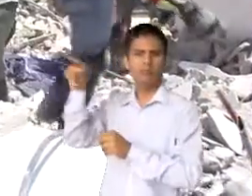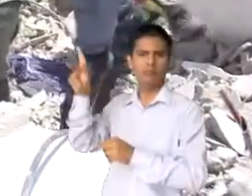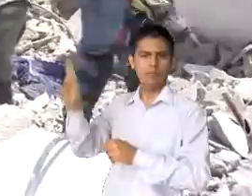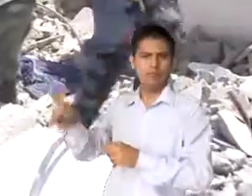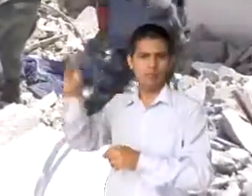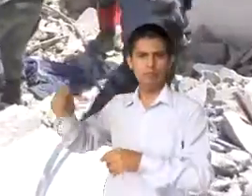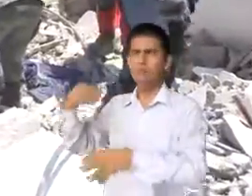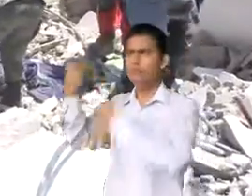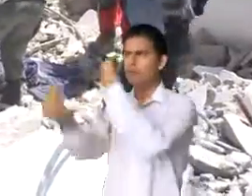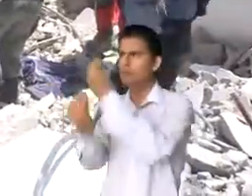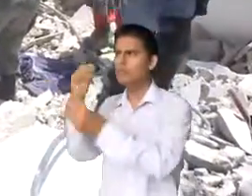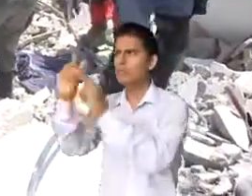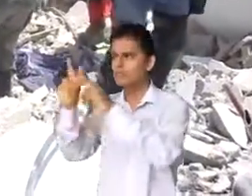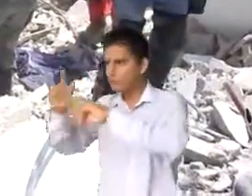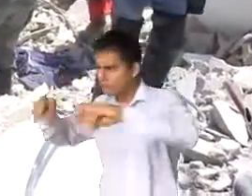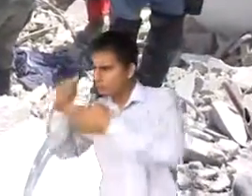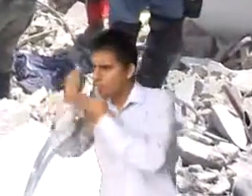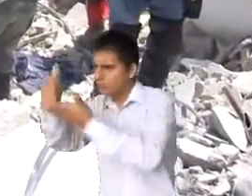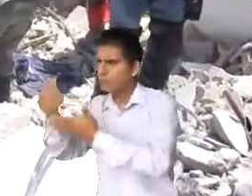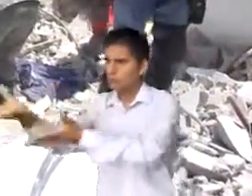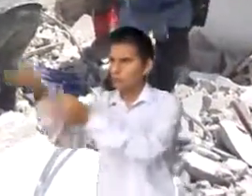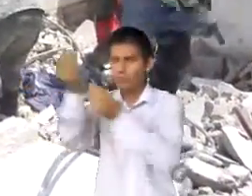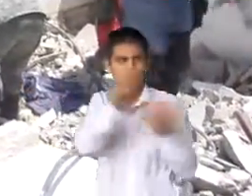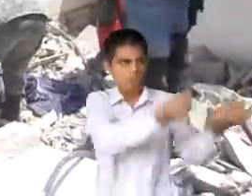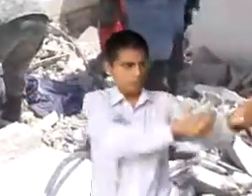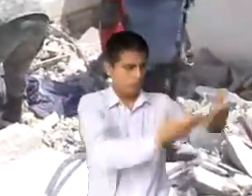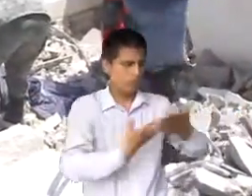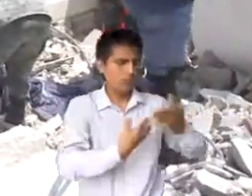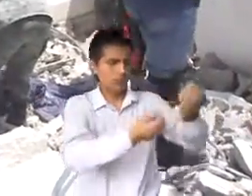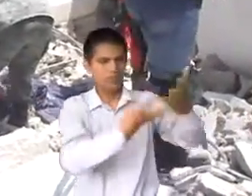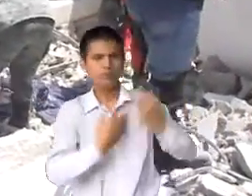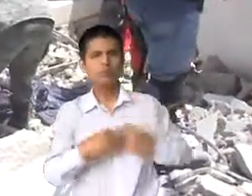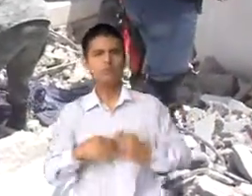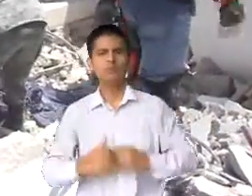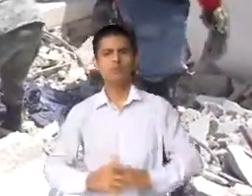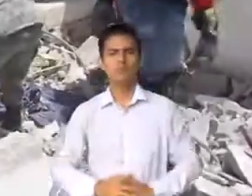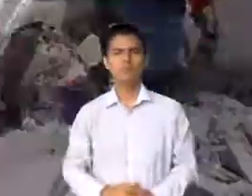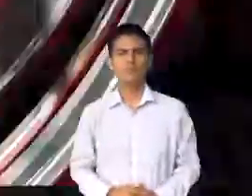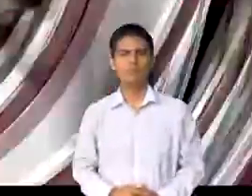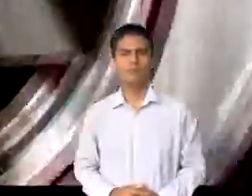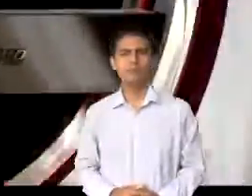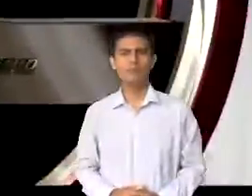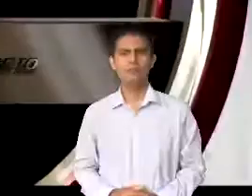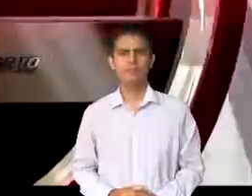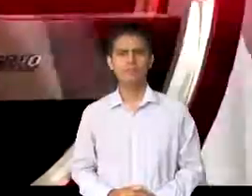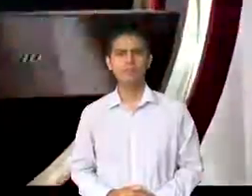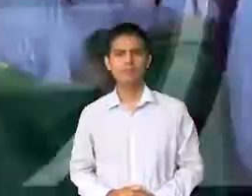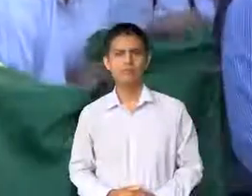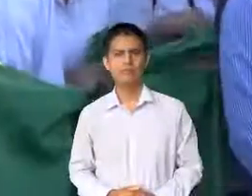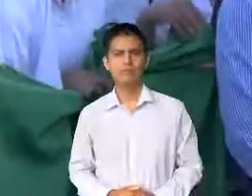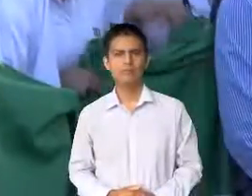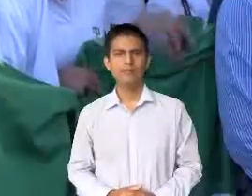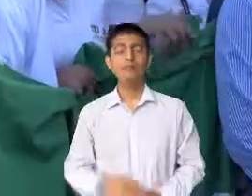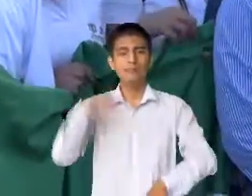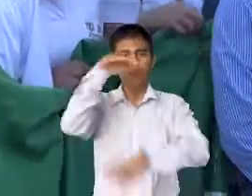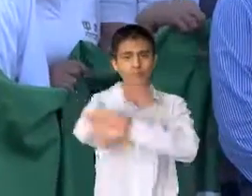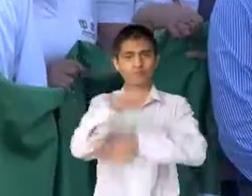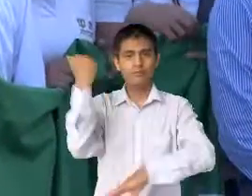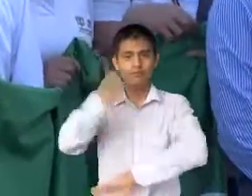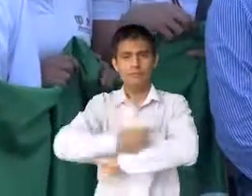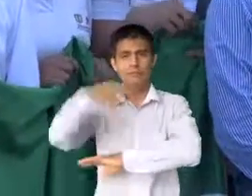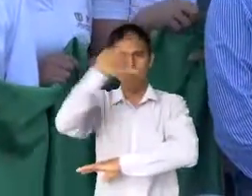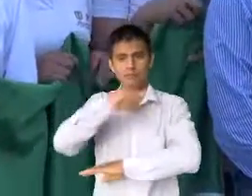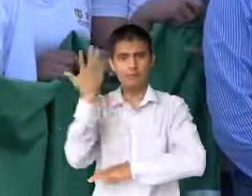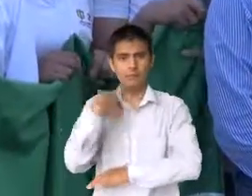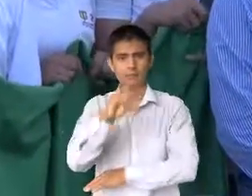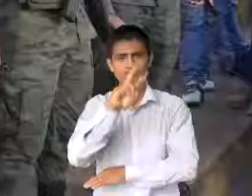asistencia, rescate y apoyo que brindaron a los damnificados del sismo en Pedernales. La tarde del lunes